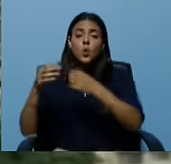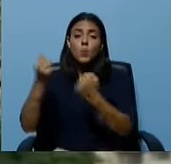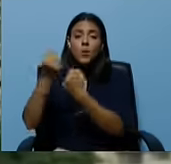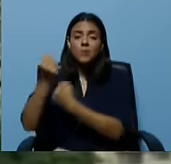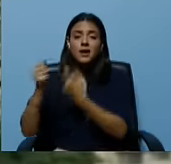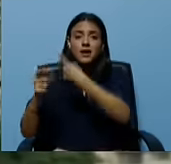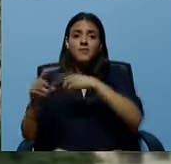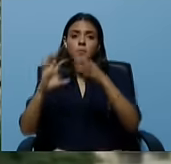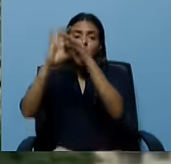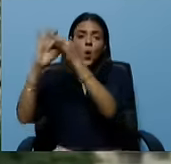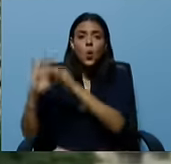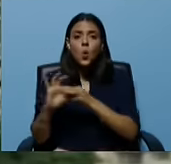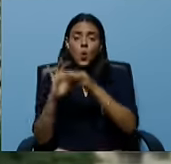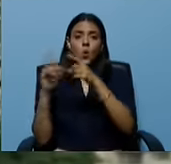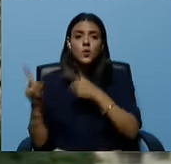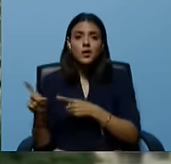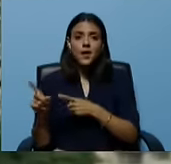Unitaria,